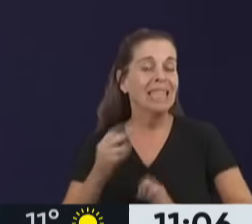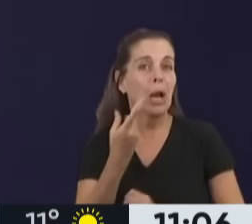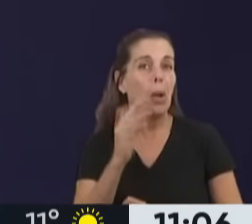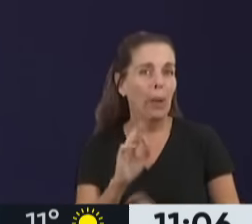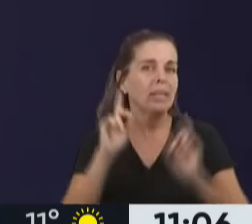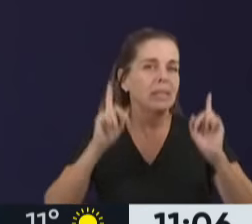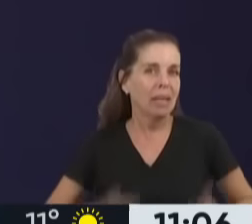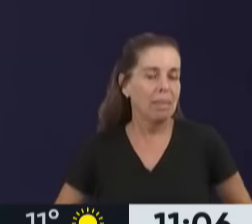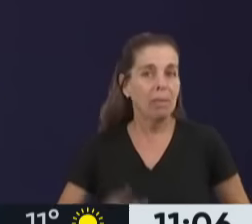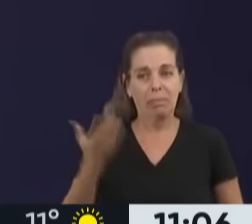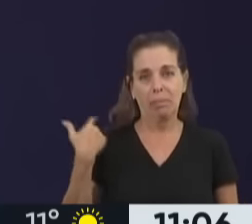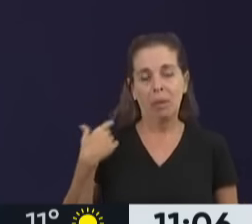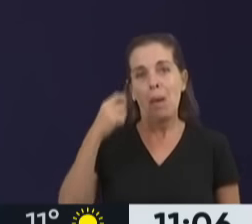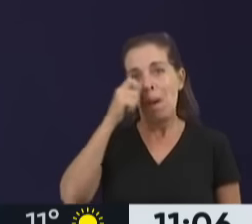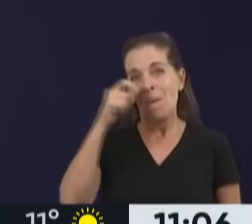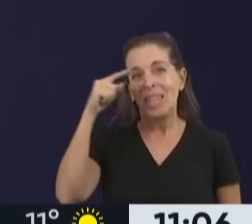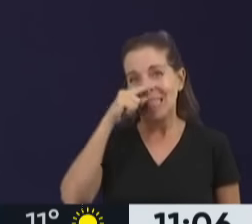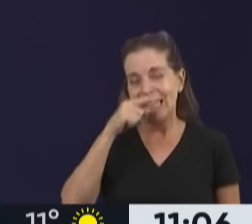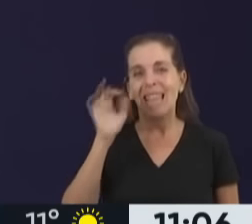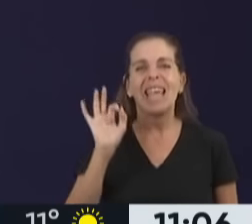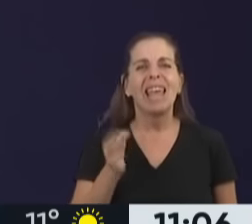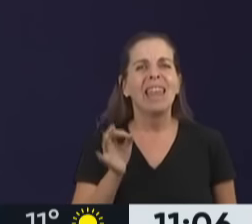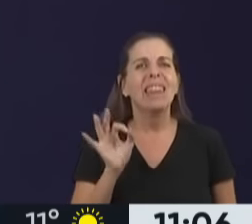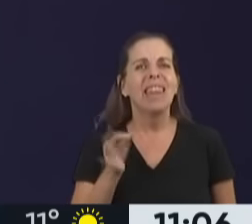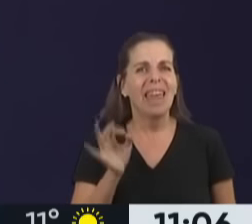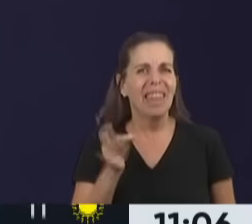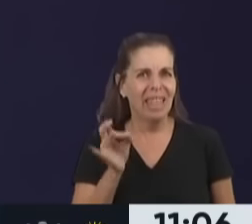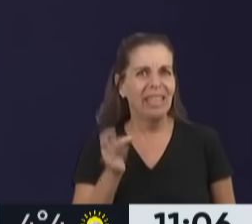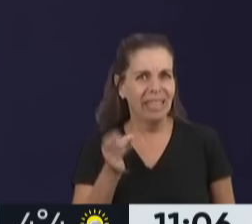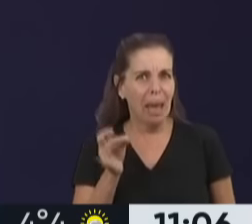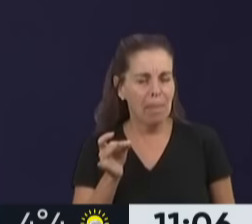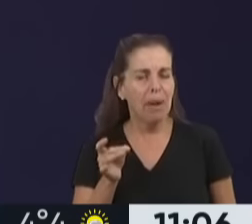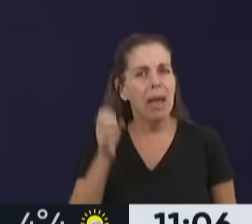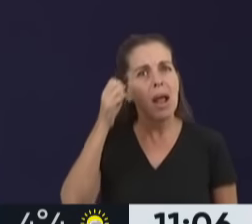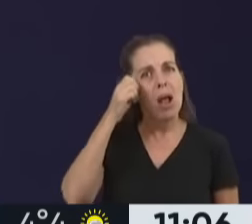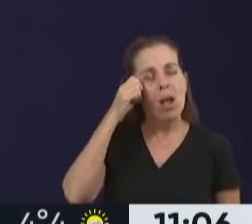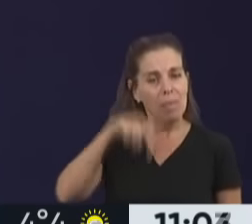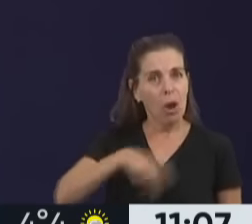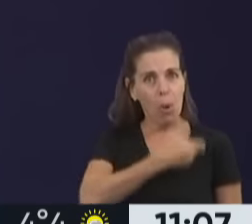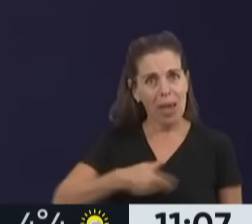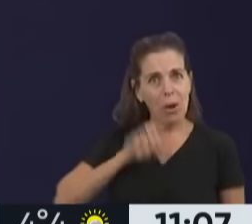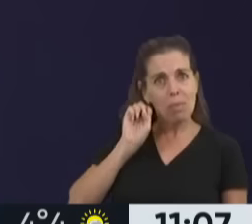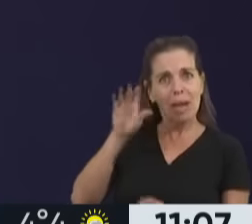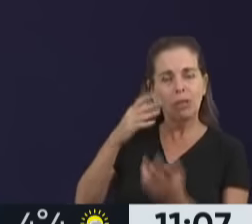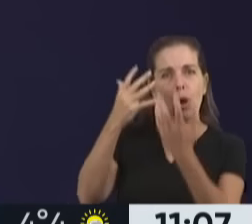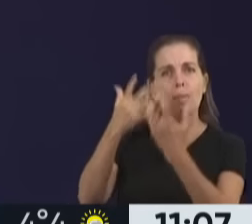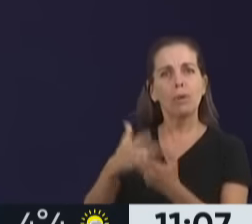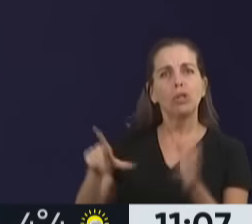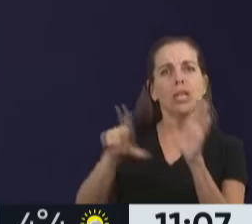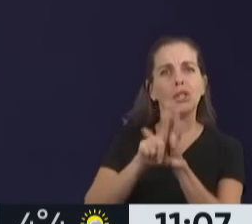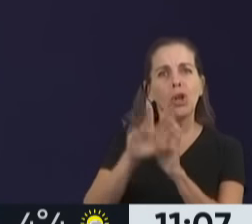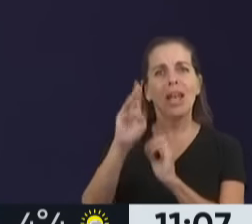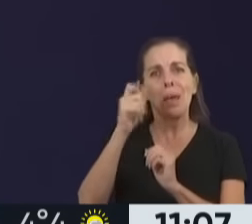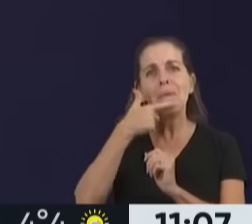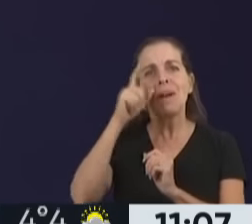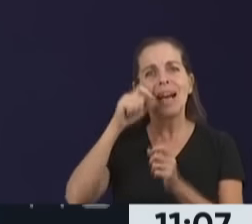pasado 27 de de diciembre perdón el gobierno envió al congreso el proyecto de ley bas un proyecto con